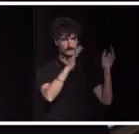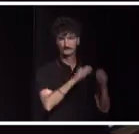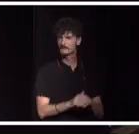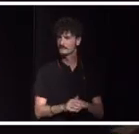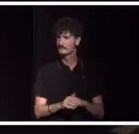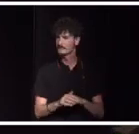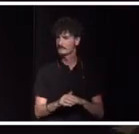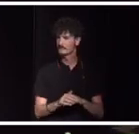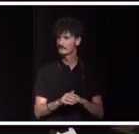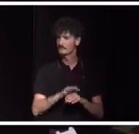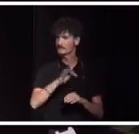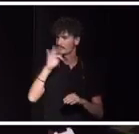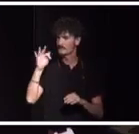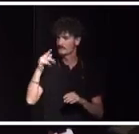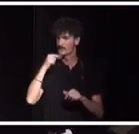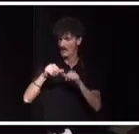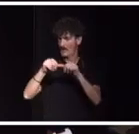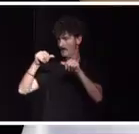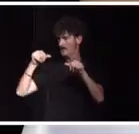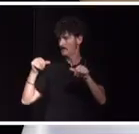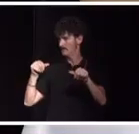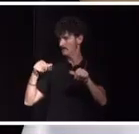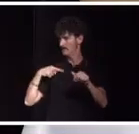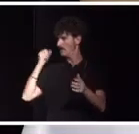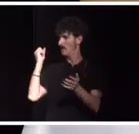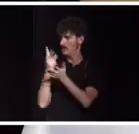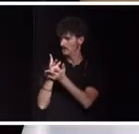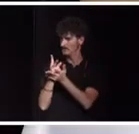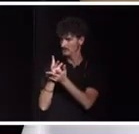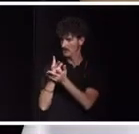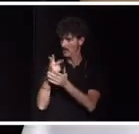Pero también, como he dicho antes, seguimos apostando